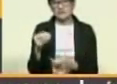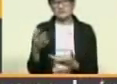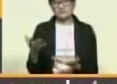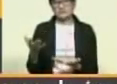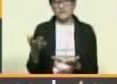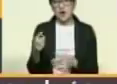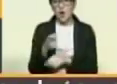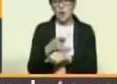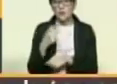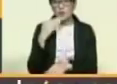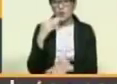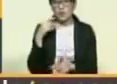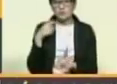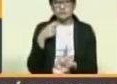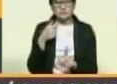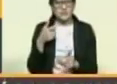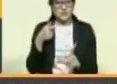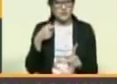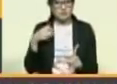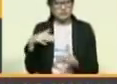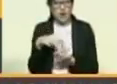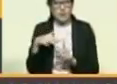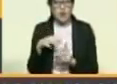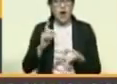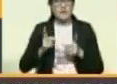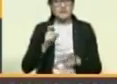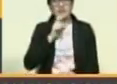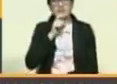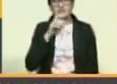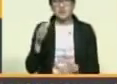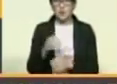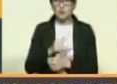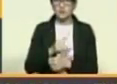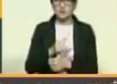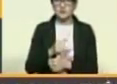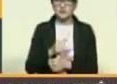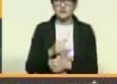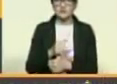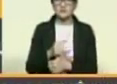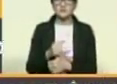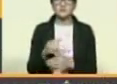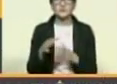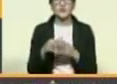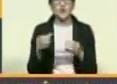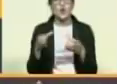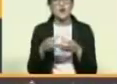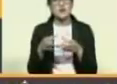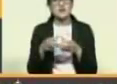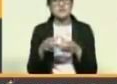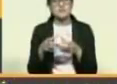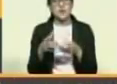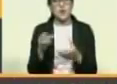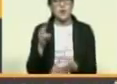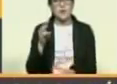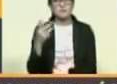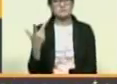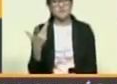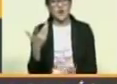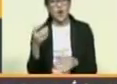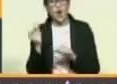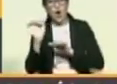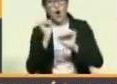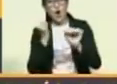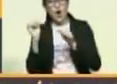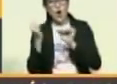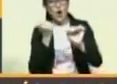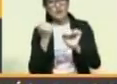el gobierno de Estados Unidos. Nos cuesta a veces conseguirlo. Por ejemplo, todos los equipos contra la malaria, por ejemplo,